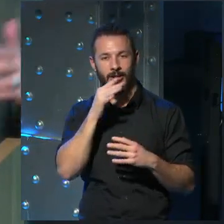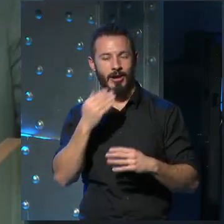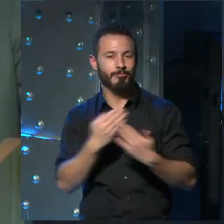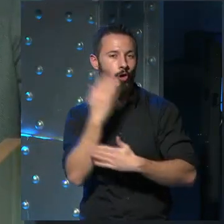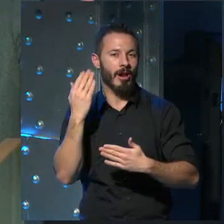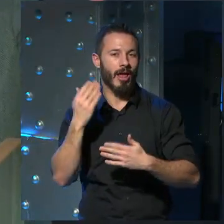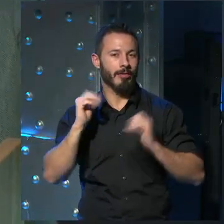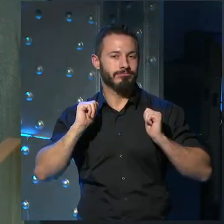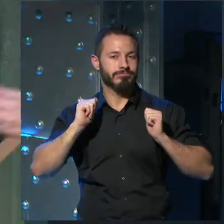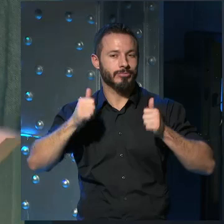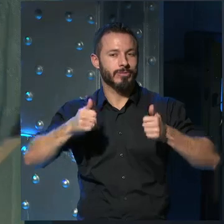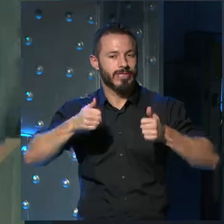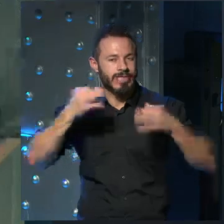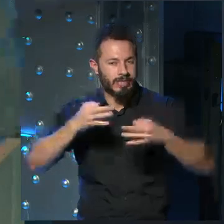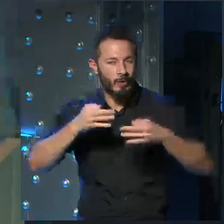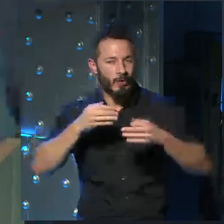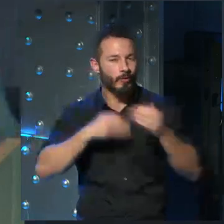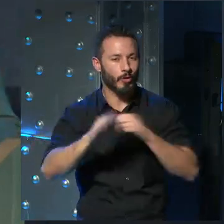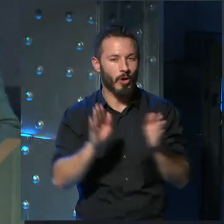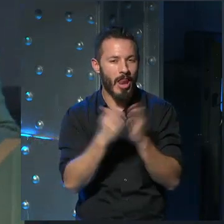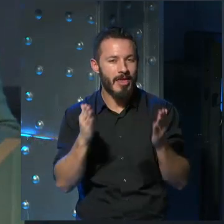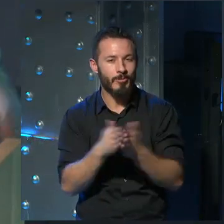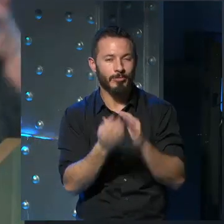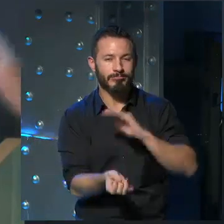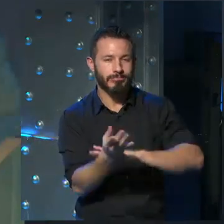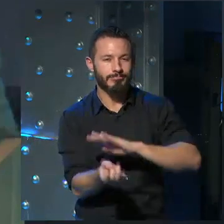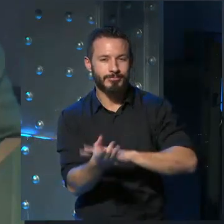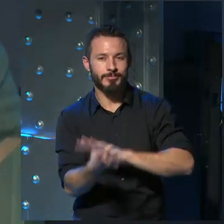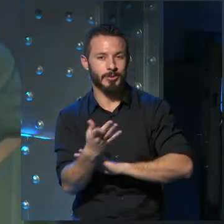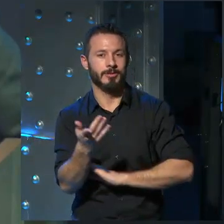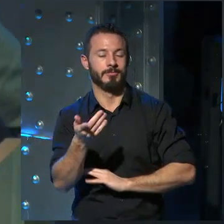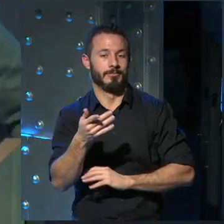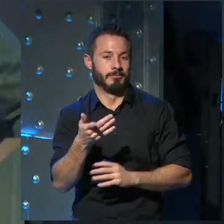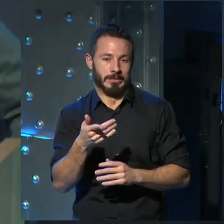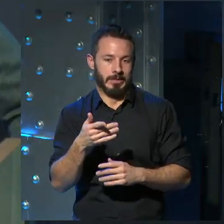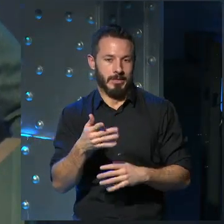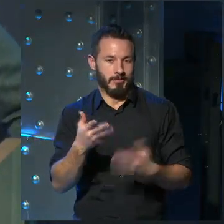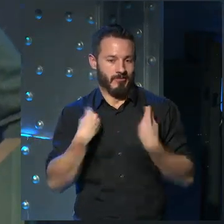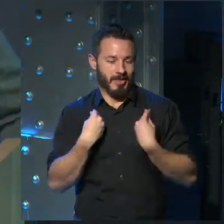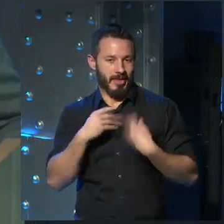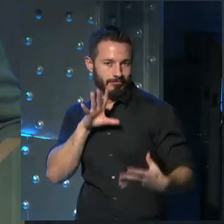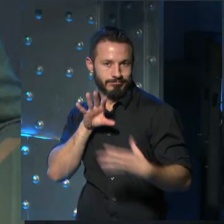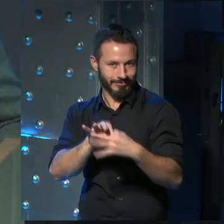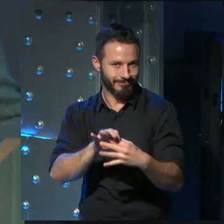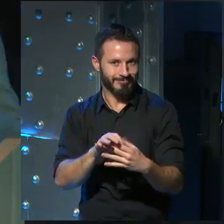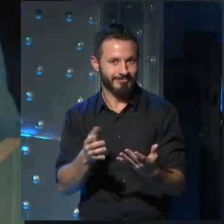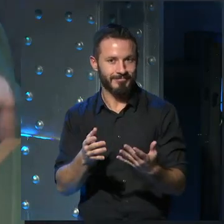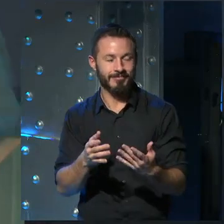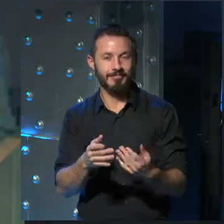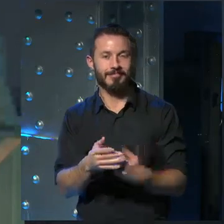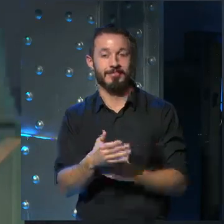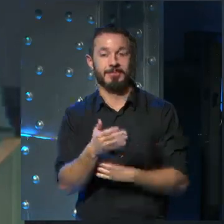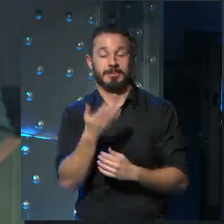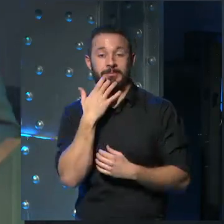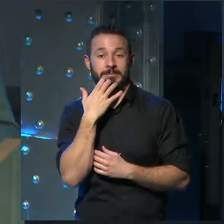seguro va a dar para muchos libros, en todo caso, para una parte, un capítulo de nuestras vidas apasionante, como es el que se